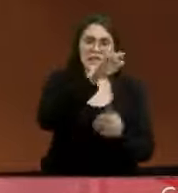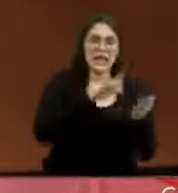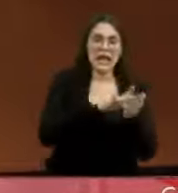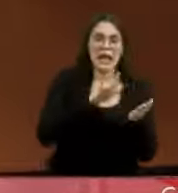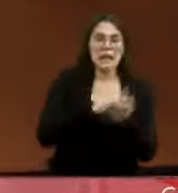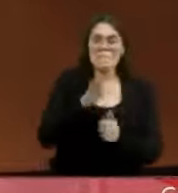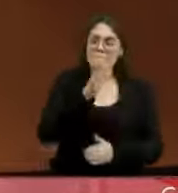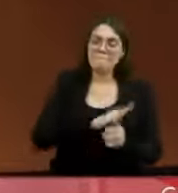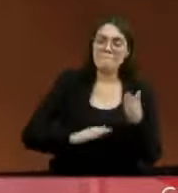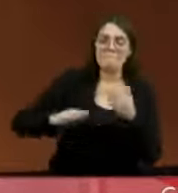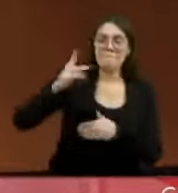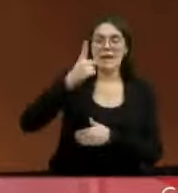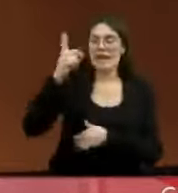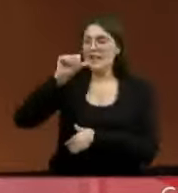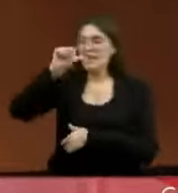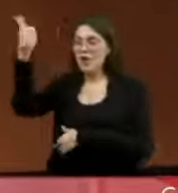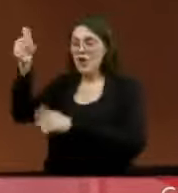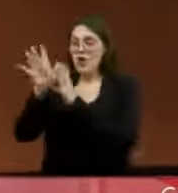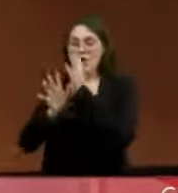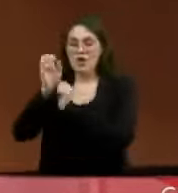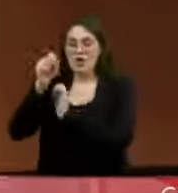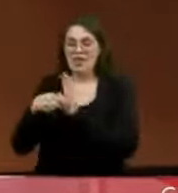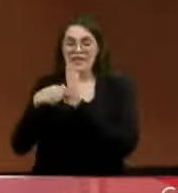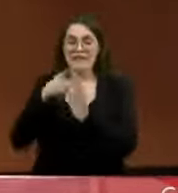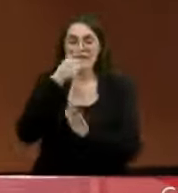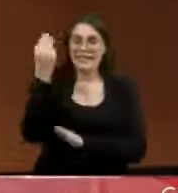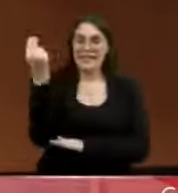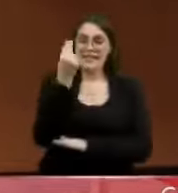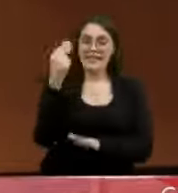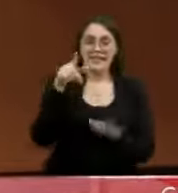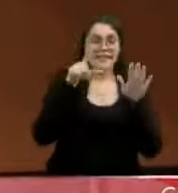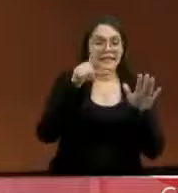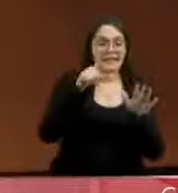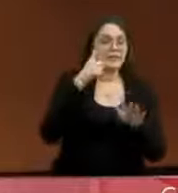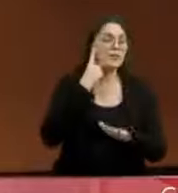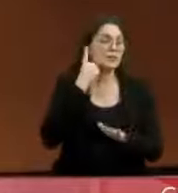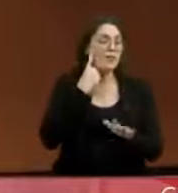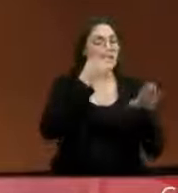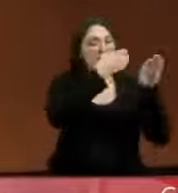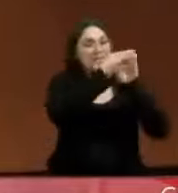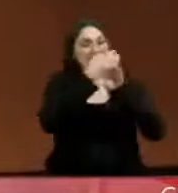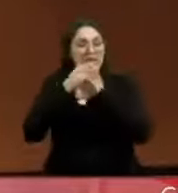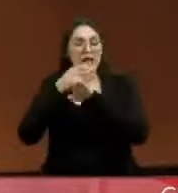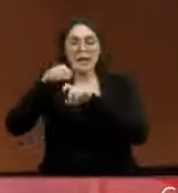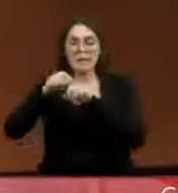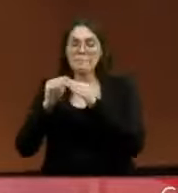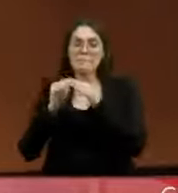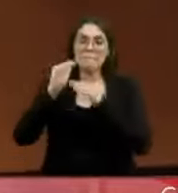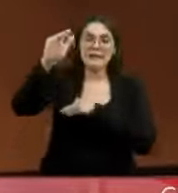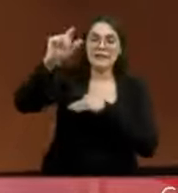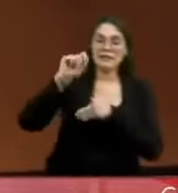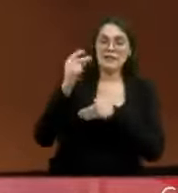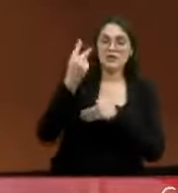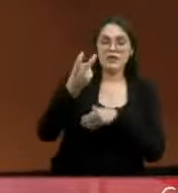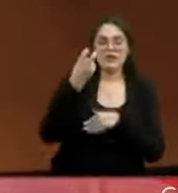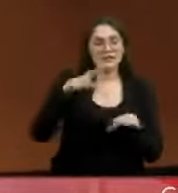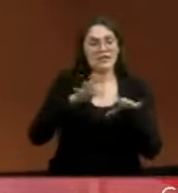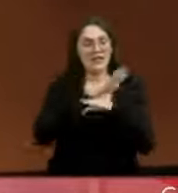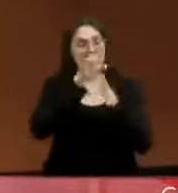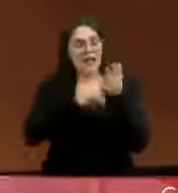al requisito constitucional de 17 congresos la aprobación de esta reforma